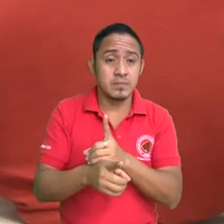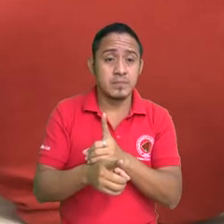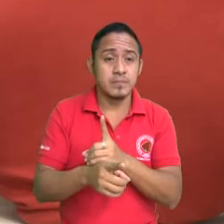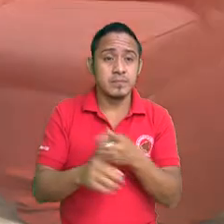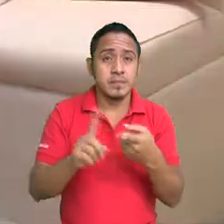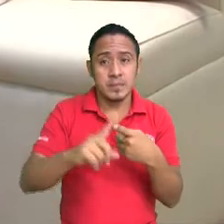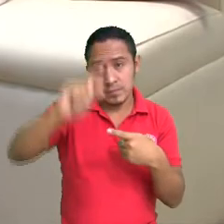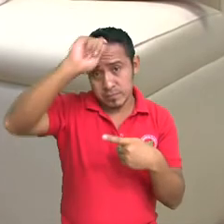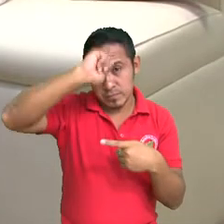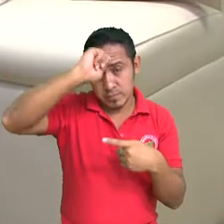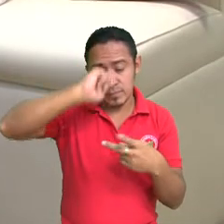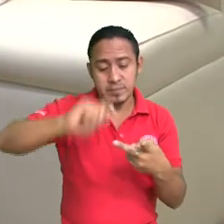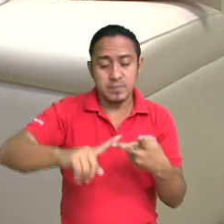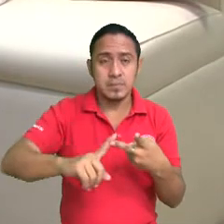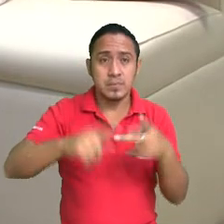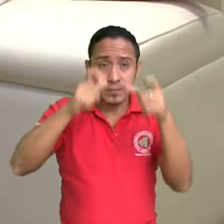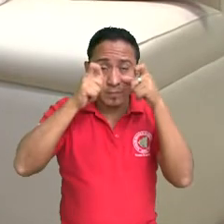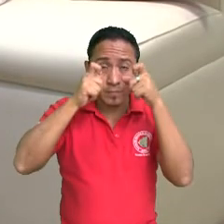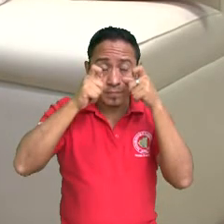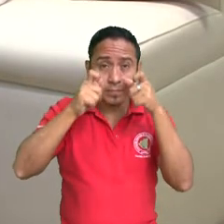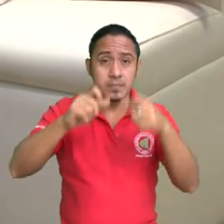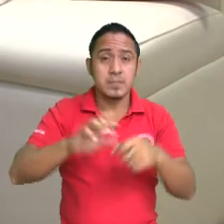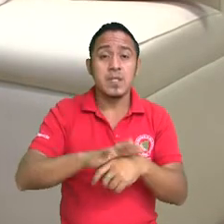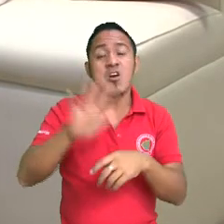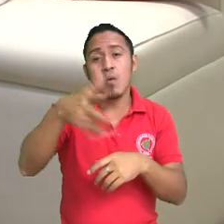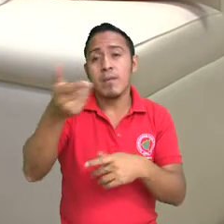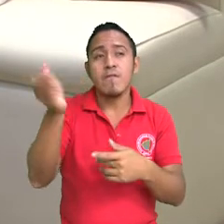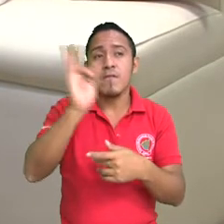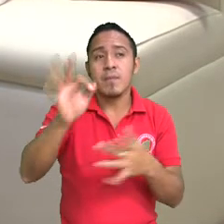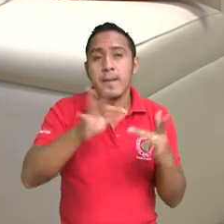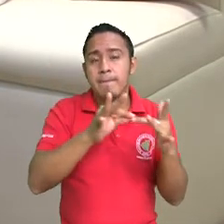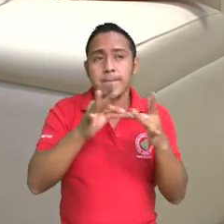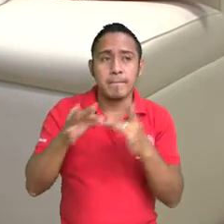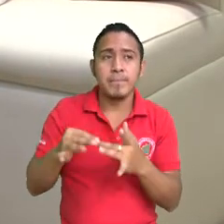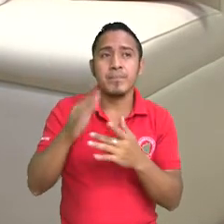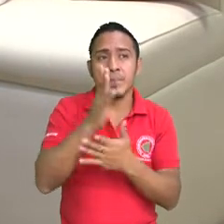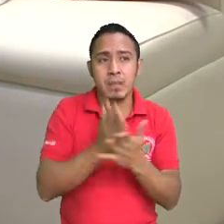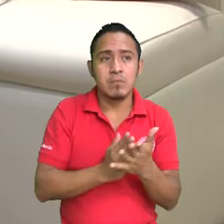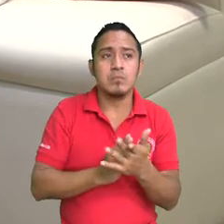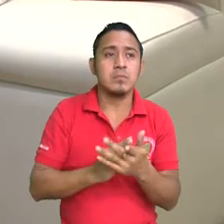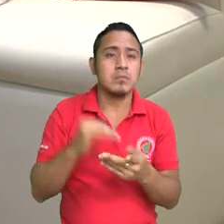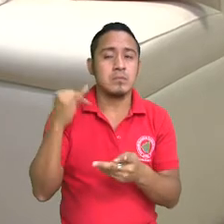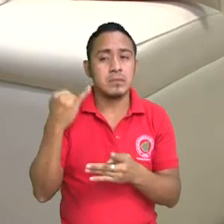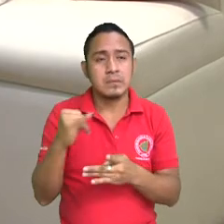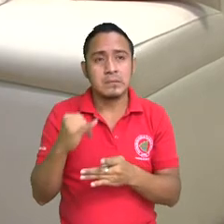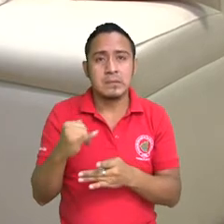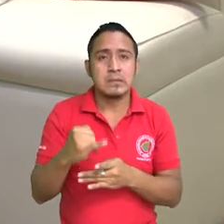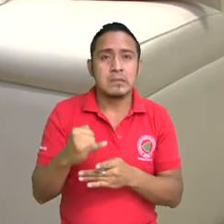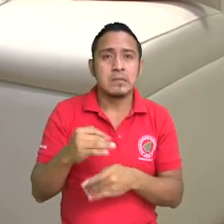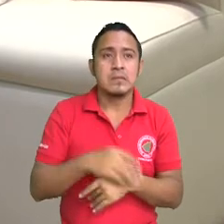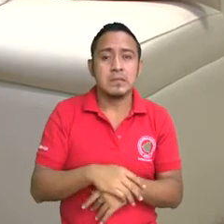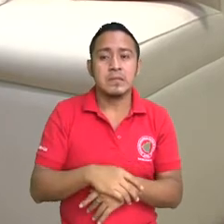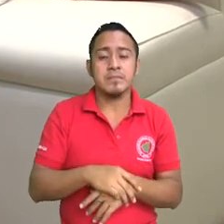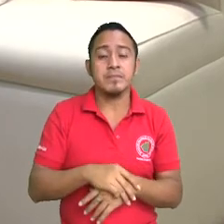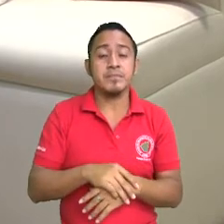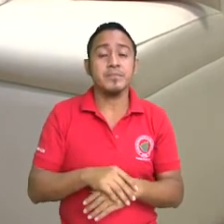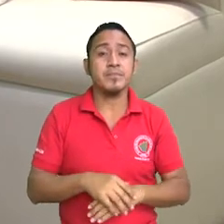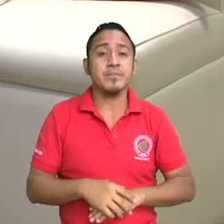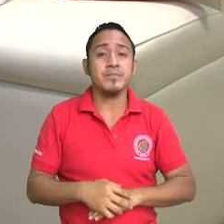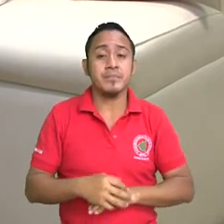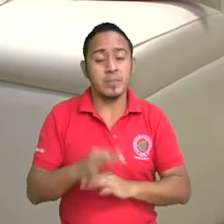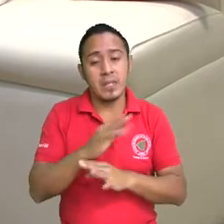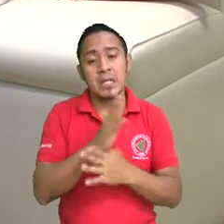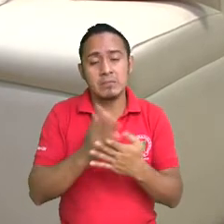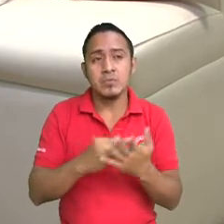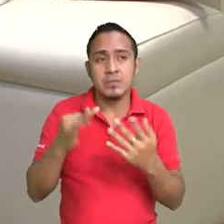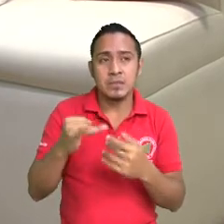es gorras, lentes y protecciones especiales. Sí, bueno, generalmente algunos toman... toman las medidas.